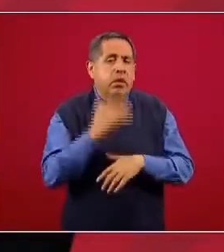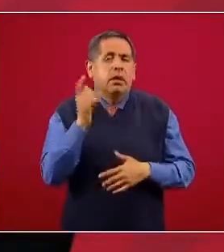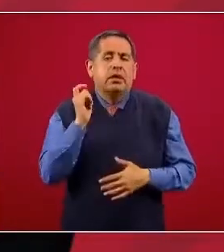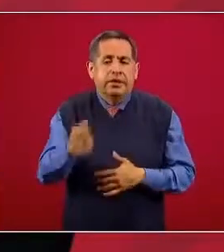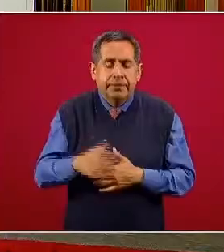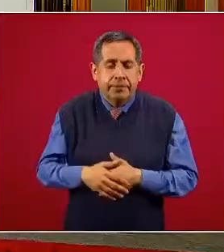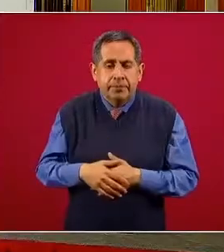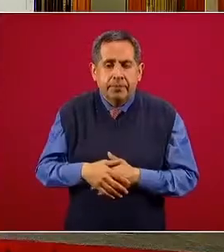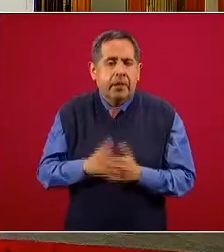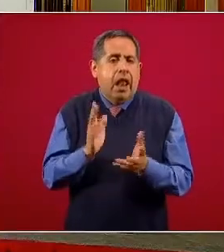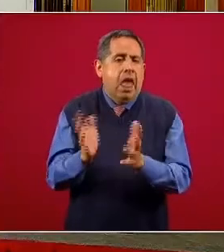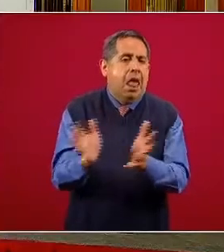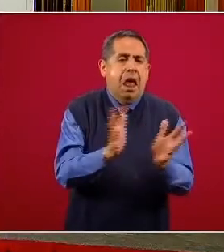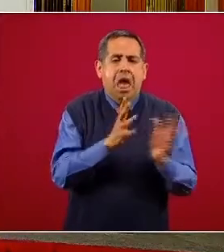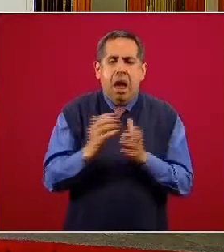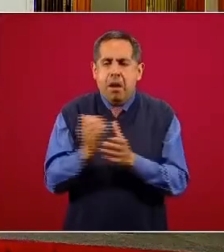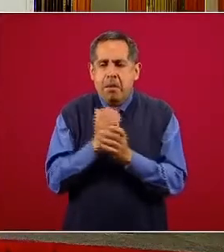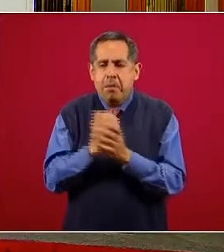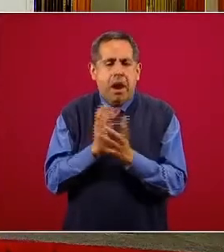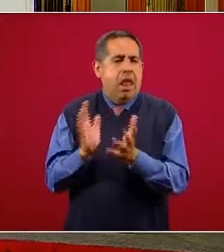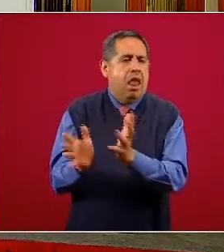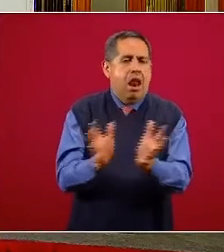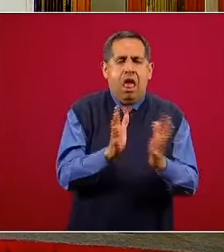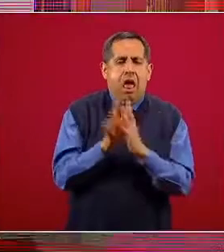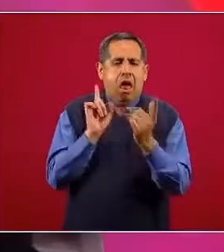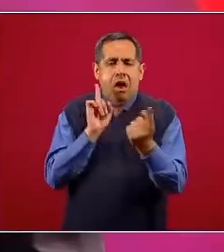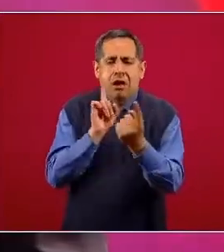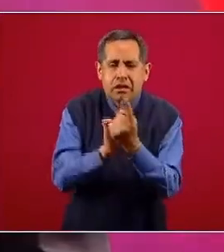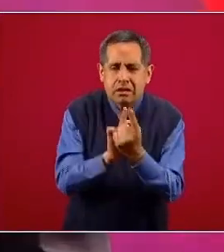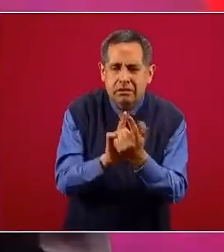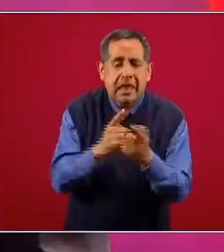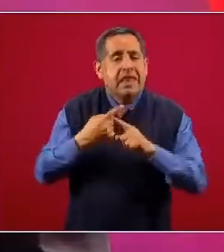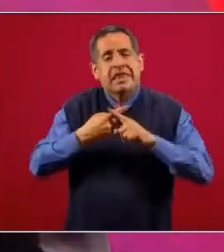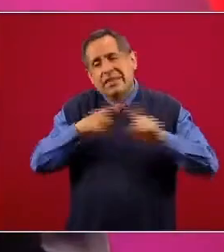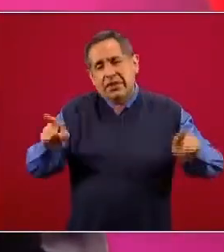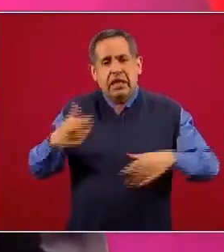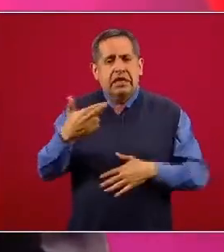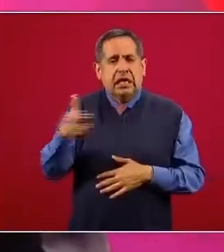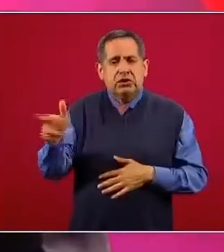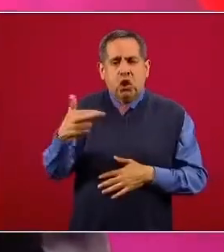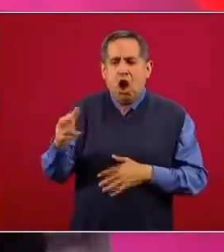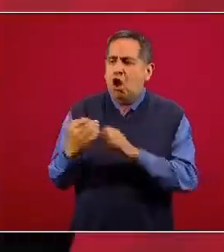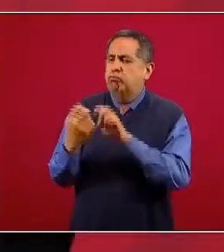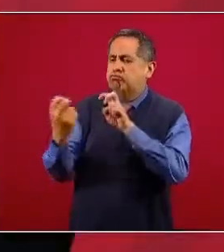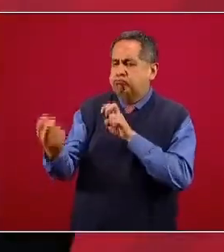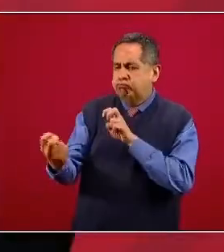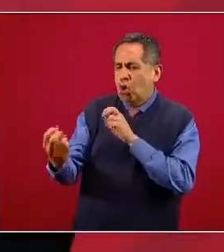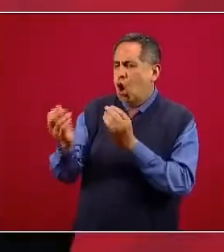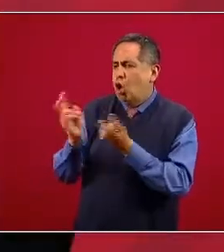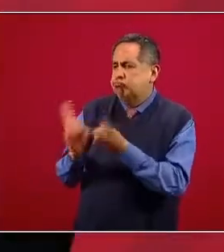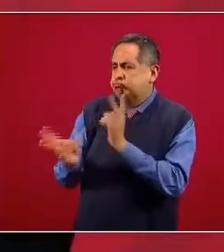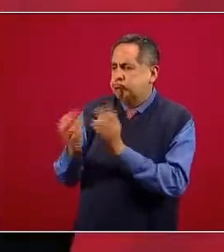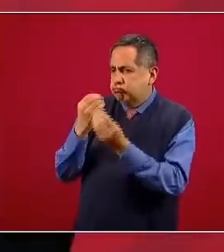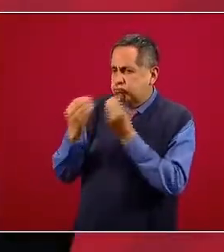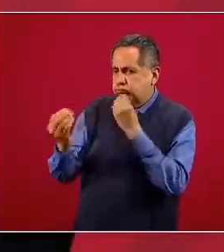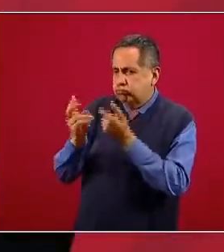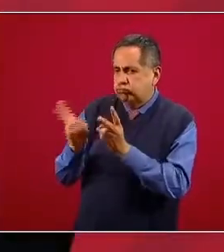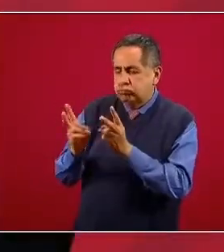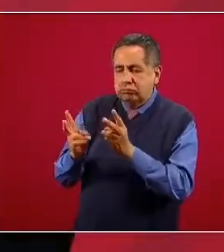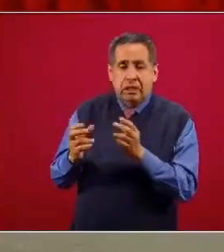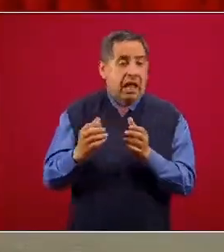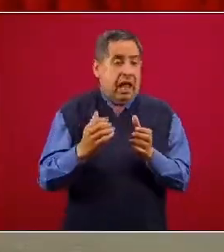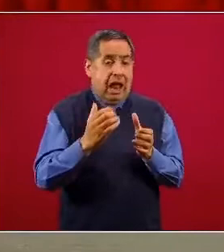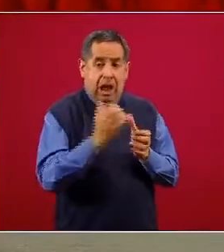Porque el tipo de convivencia que puede ocurrir en un bar es diferente a la que puede ocurrir en un restaurante. Implica mayor proximidad, implica